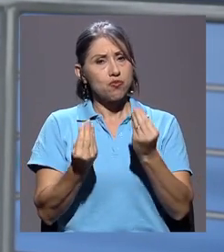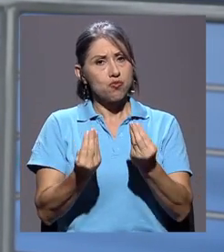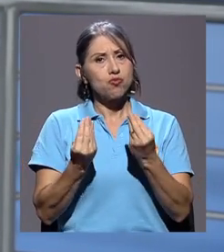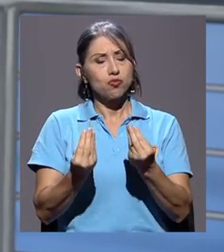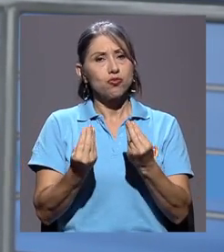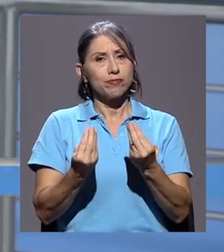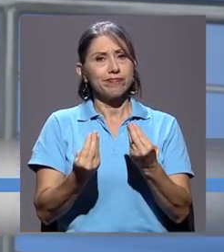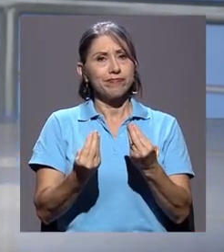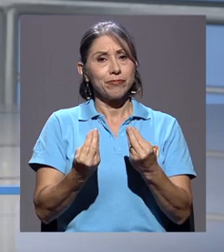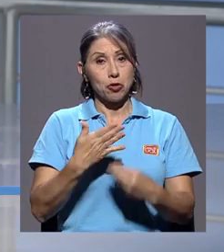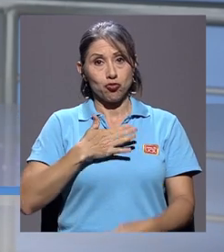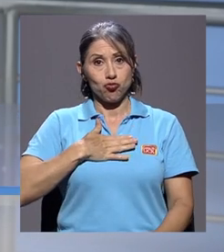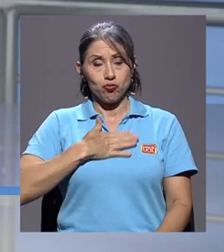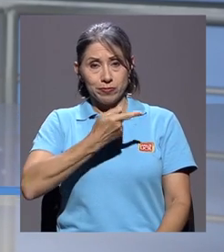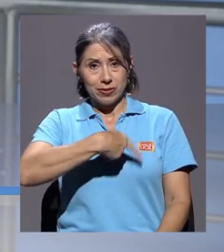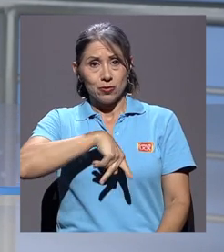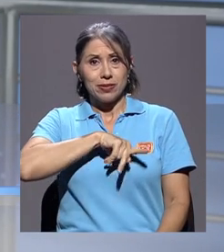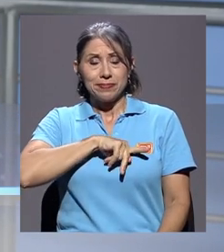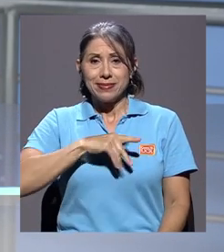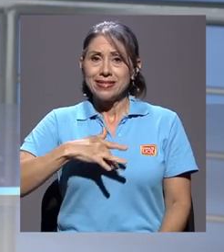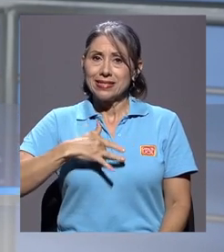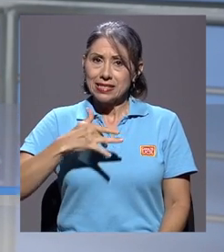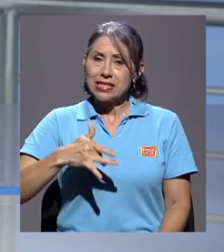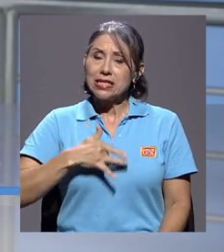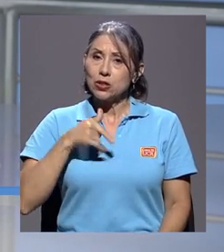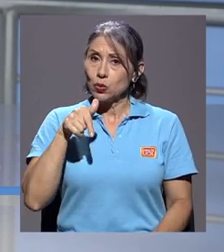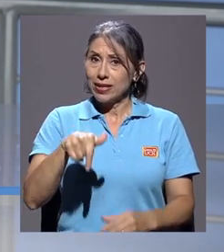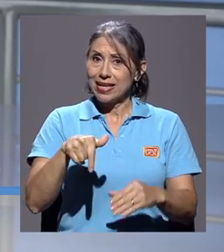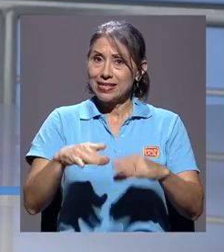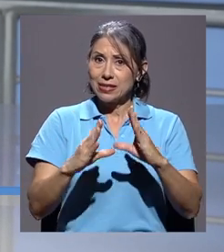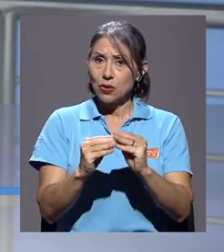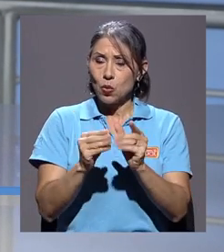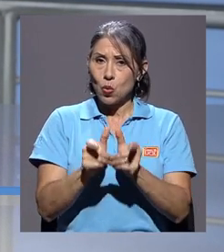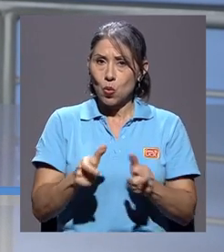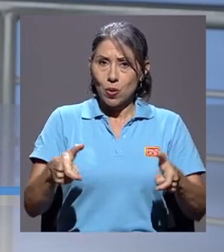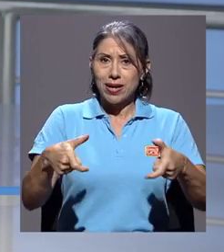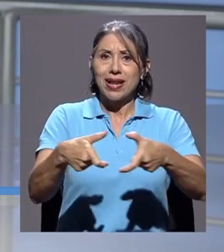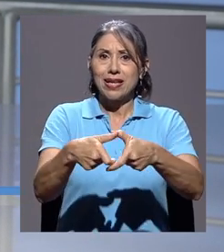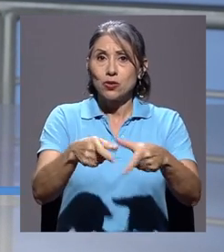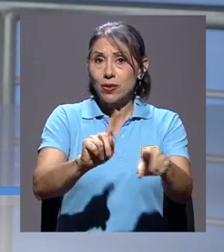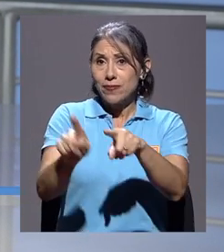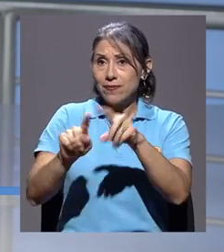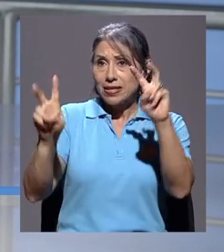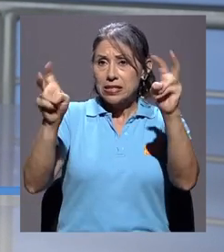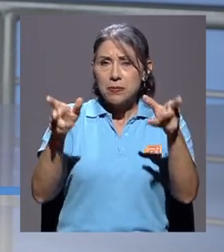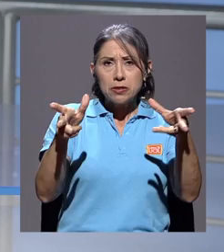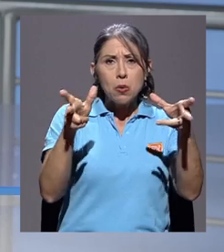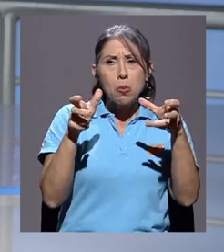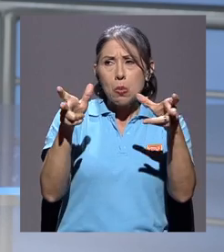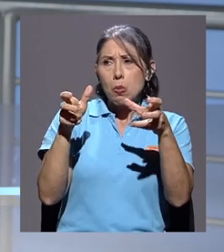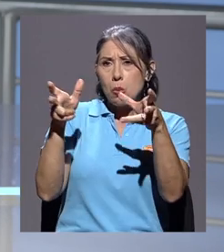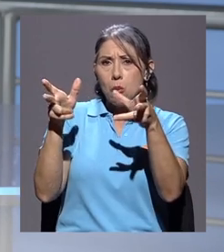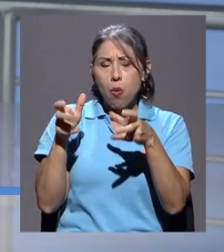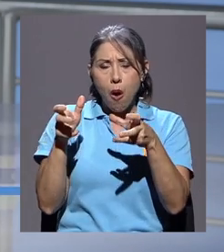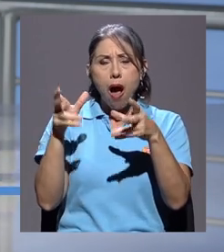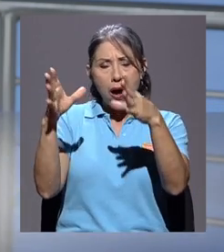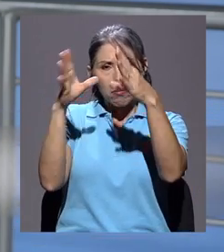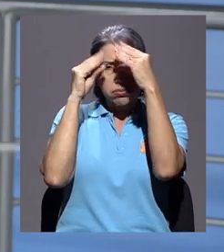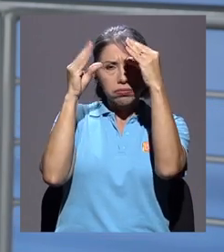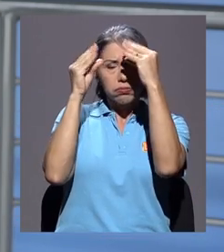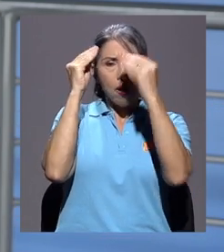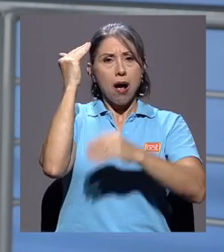porque personalmente siento que el Congreso y las temáticas que posee me ayudarán a llenarme